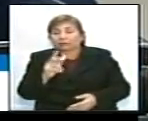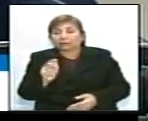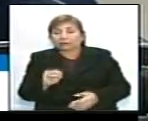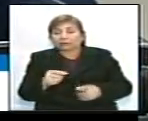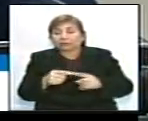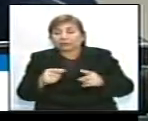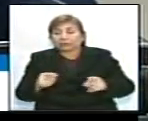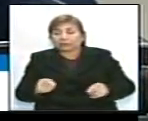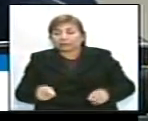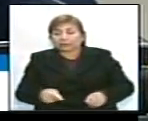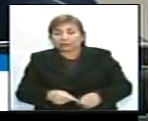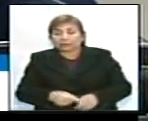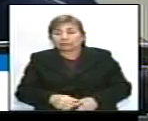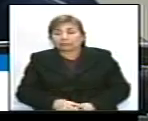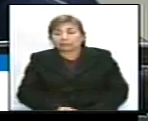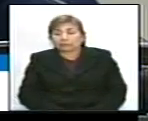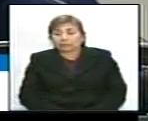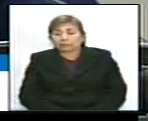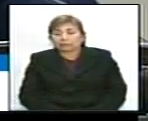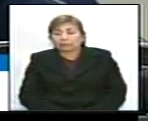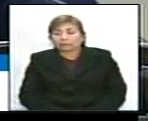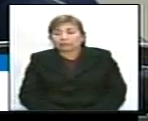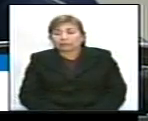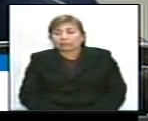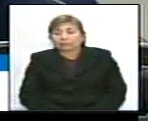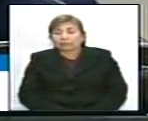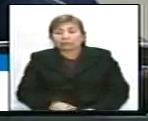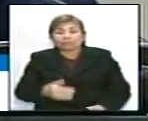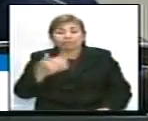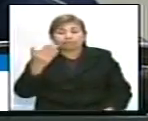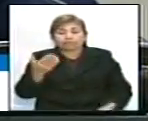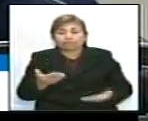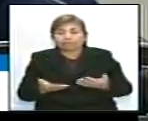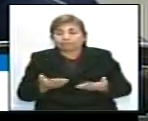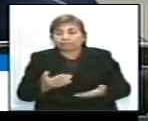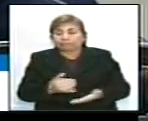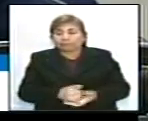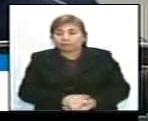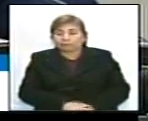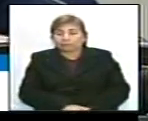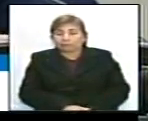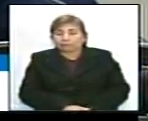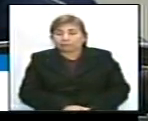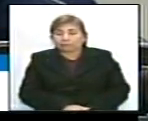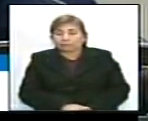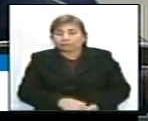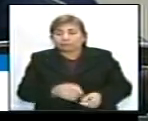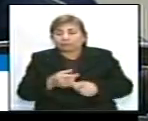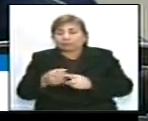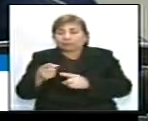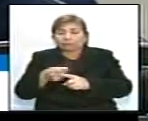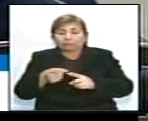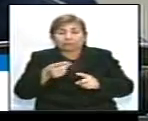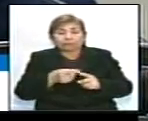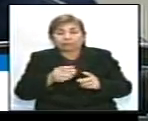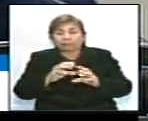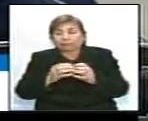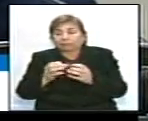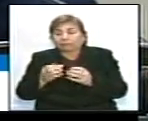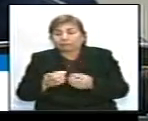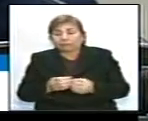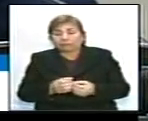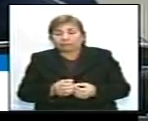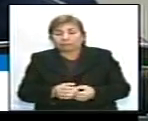hectáreas restauradas, y la idea es tener una diversidad de cartera de proyectos,